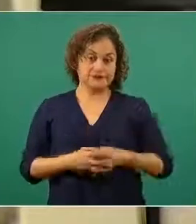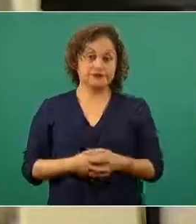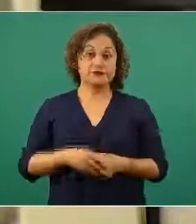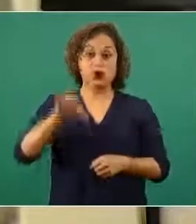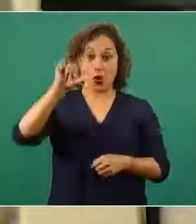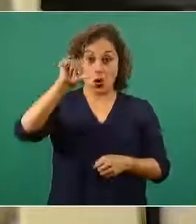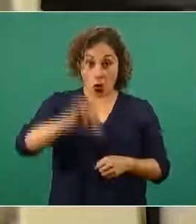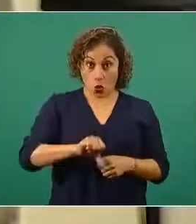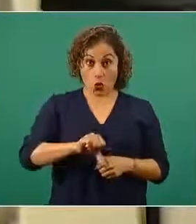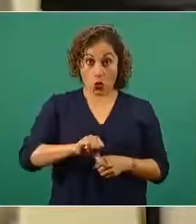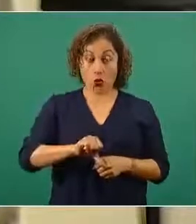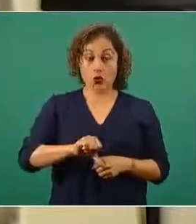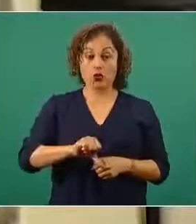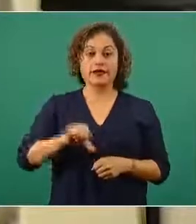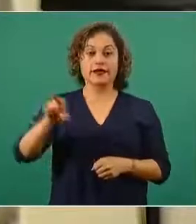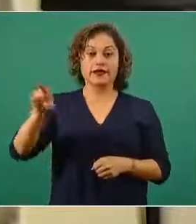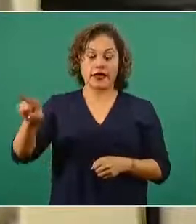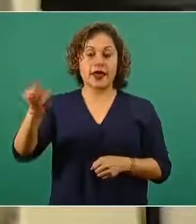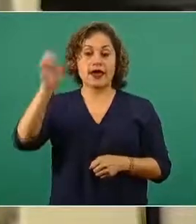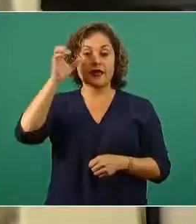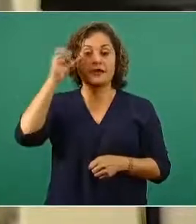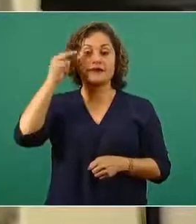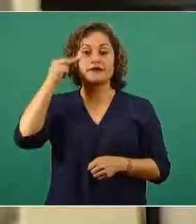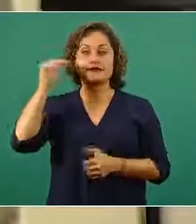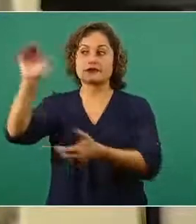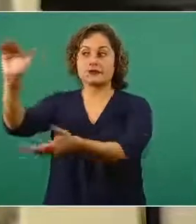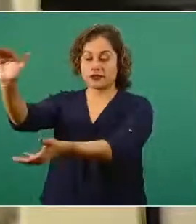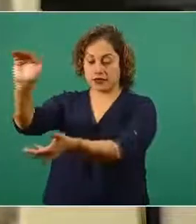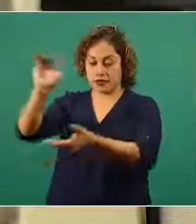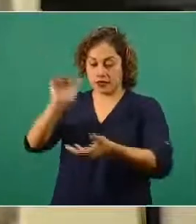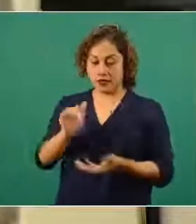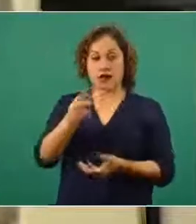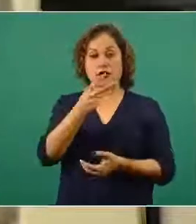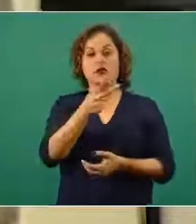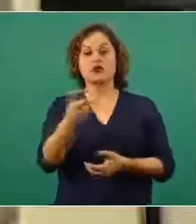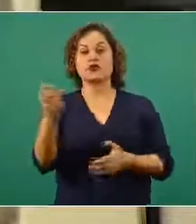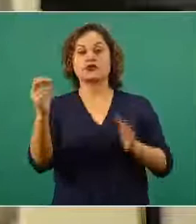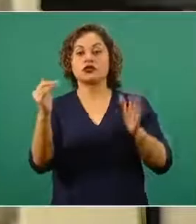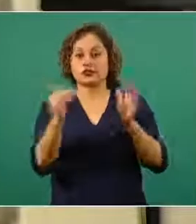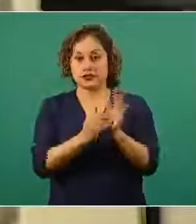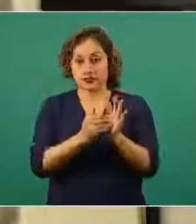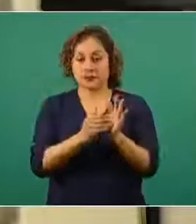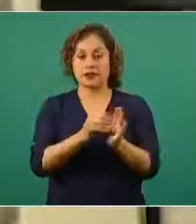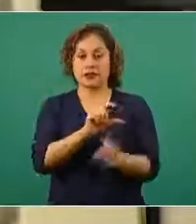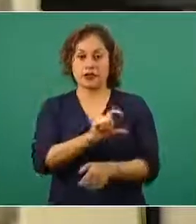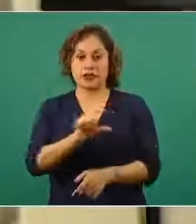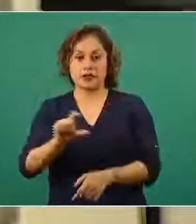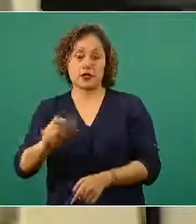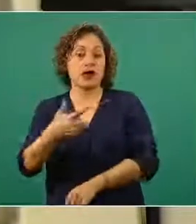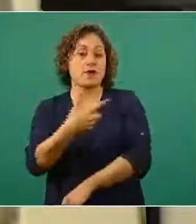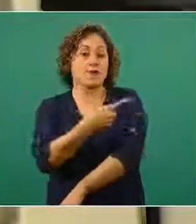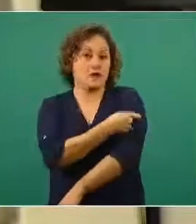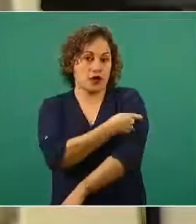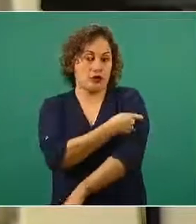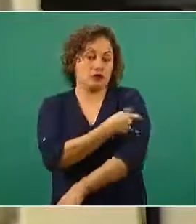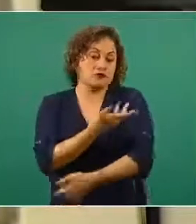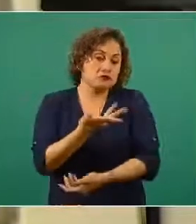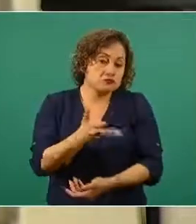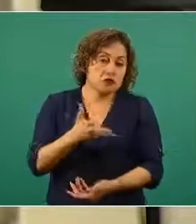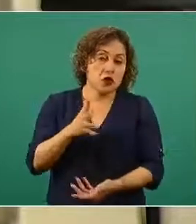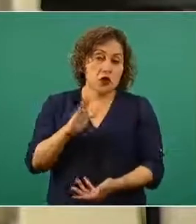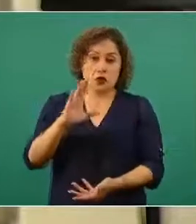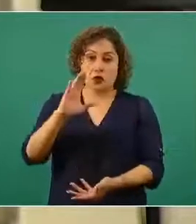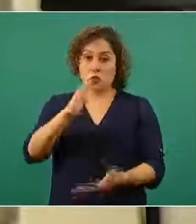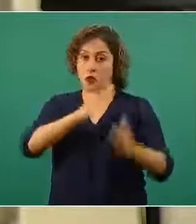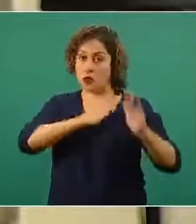la República Popular de China 200,000 vacunas, que es un 2% del compromiso de las 10 millones de